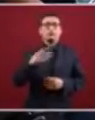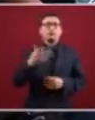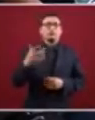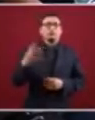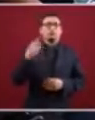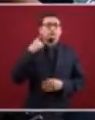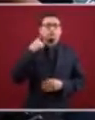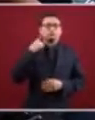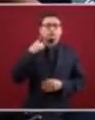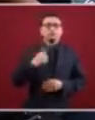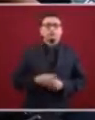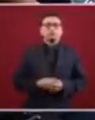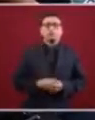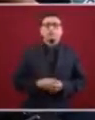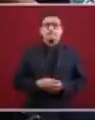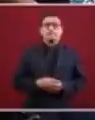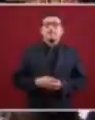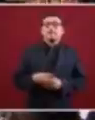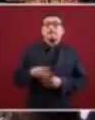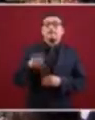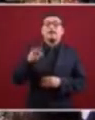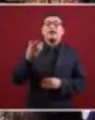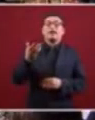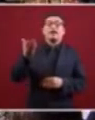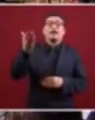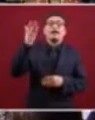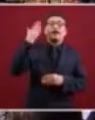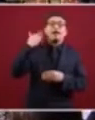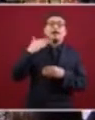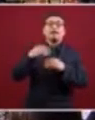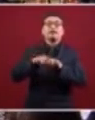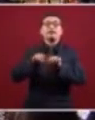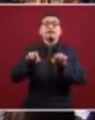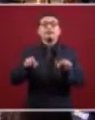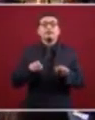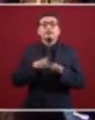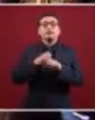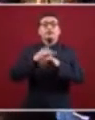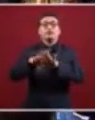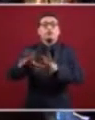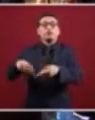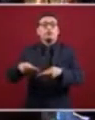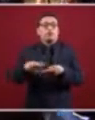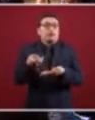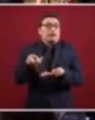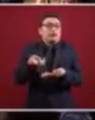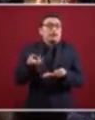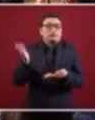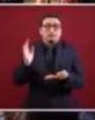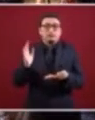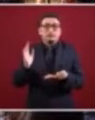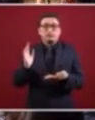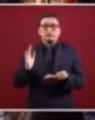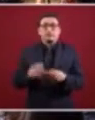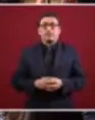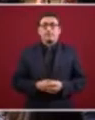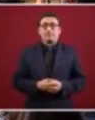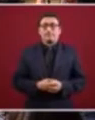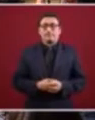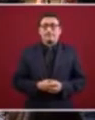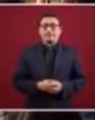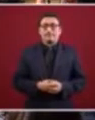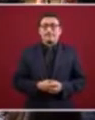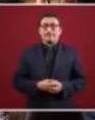informe? Eso fue lo que se dijo en el gabinete cuando estaban reunidos, así fue, ¿no? Sí, esa es la información teléfono que